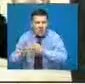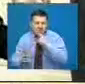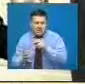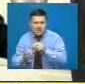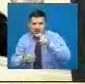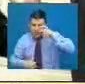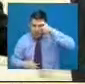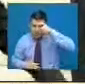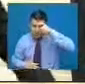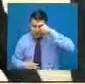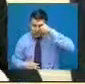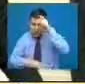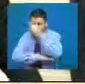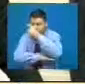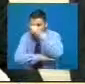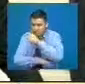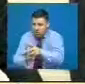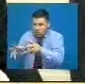la vaca de Ecopetrol,